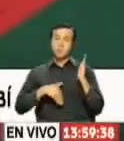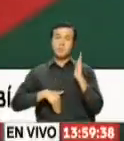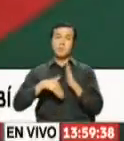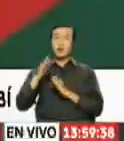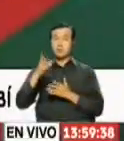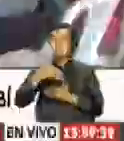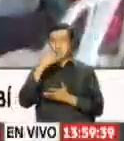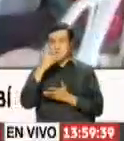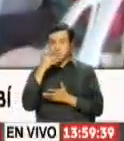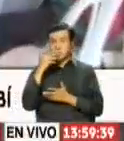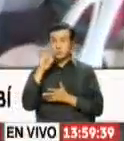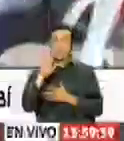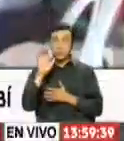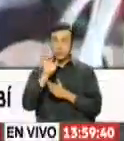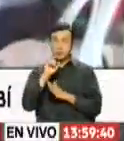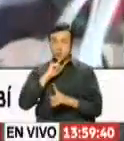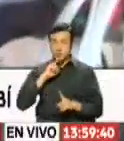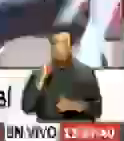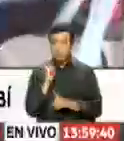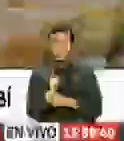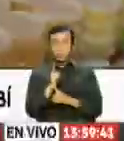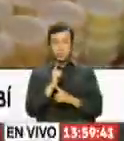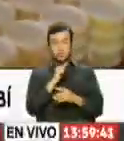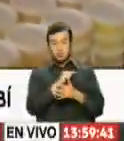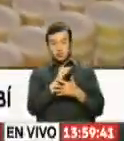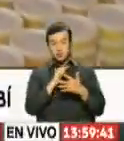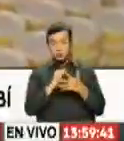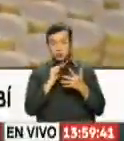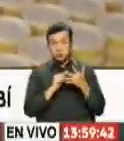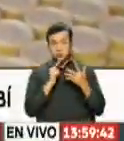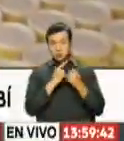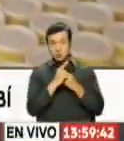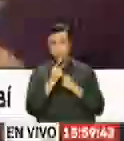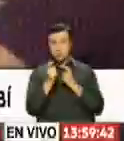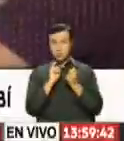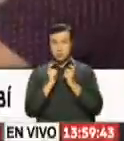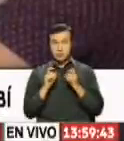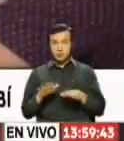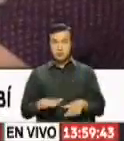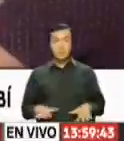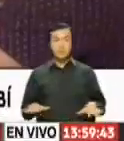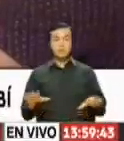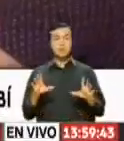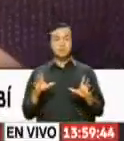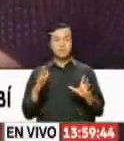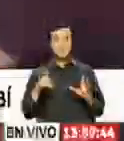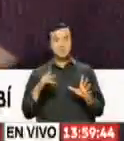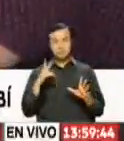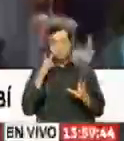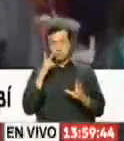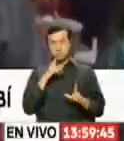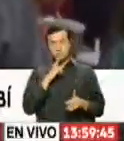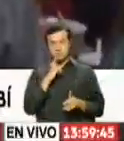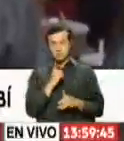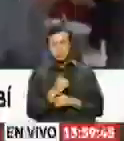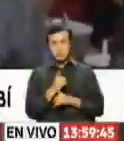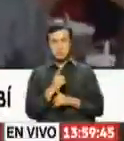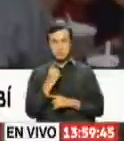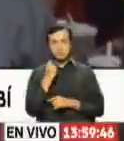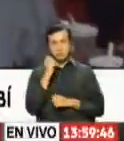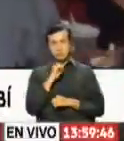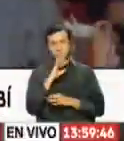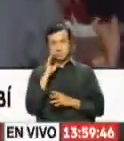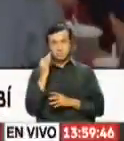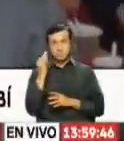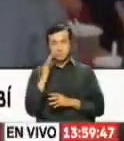platos más populares en el Ecuador, en cada región varía, pero el de esta zona del país es inconfundible. Claro, este plato